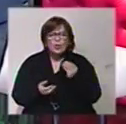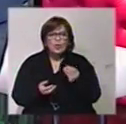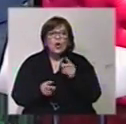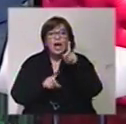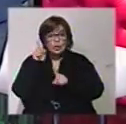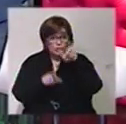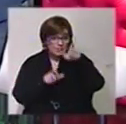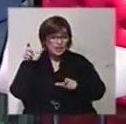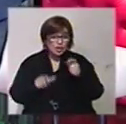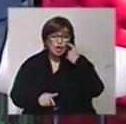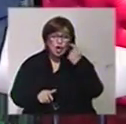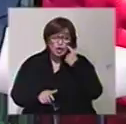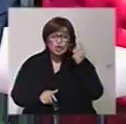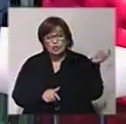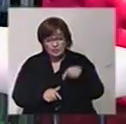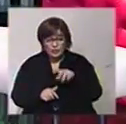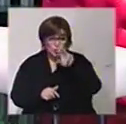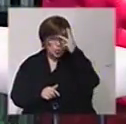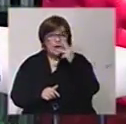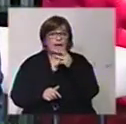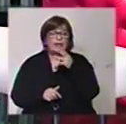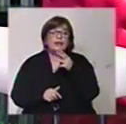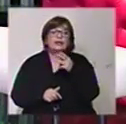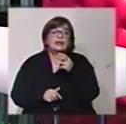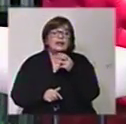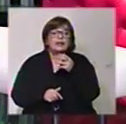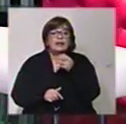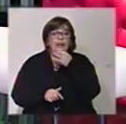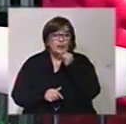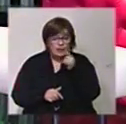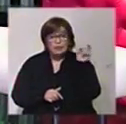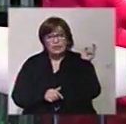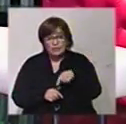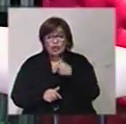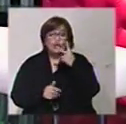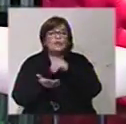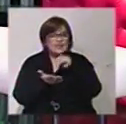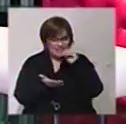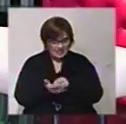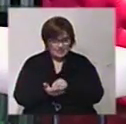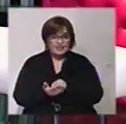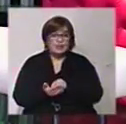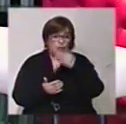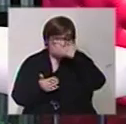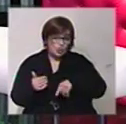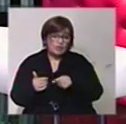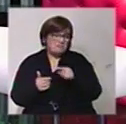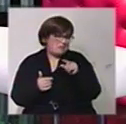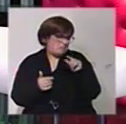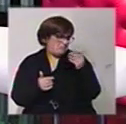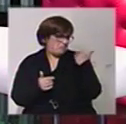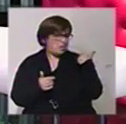de gente que conoció en su pasaje por acá también. Claro, como vos contabas. Con otros testimonios. Claro, Burdén estuvo dos veces acá. La última fue hace muy poco,